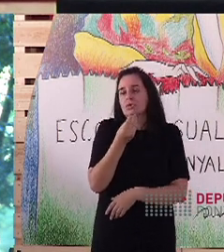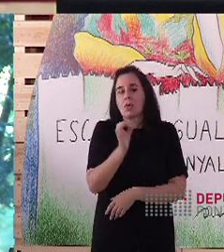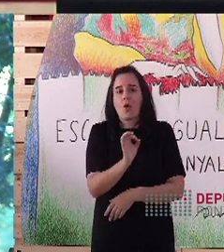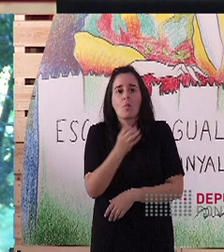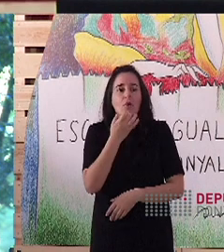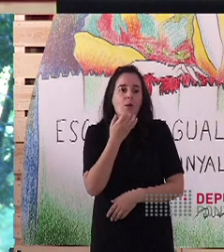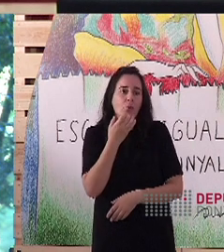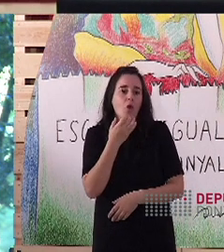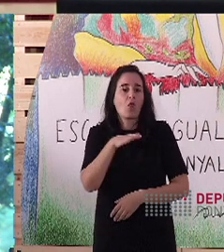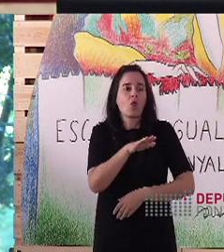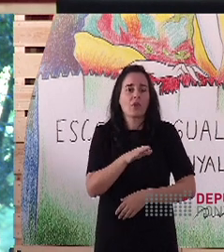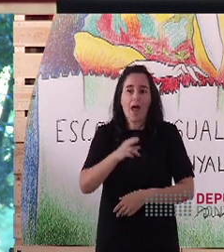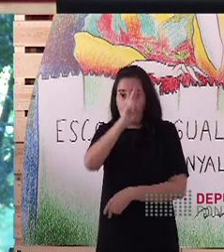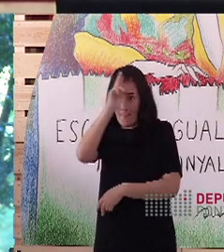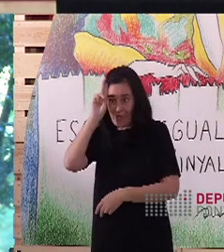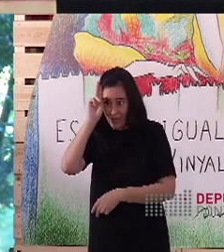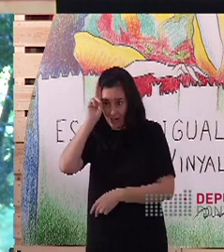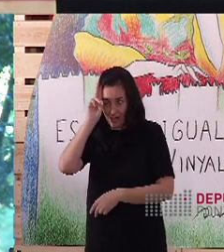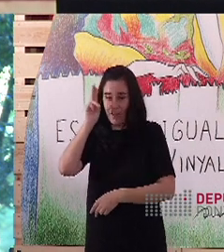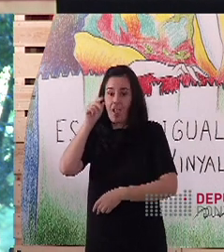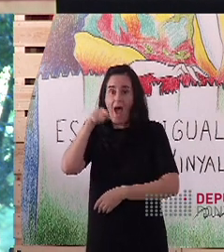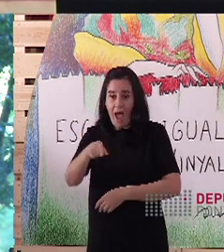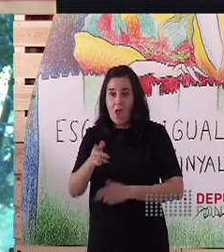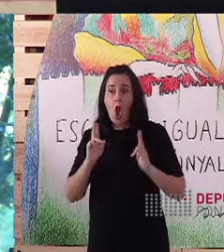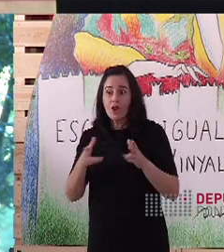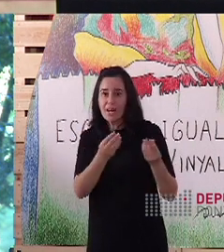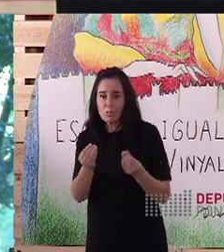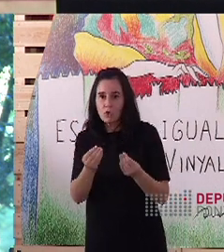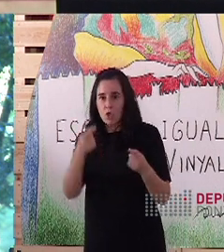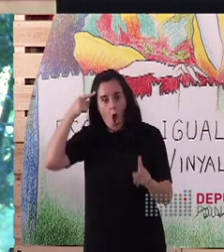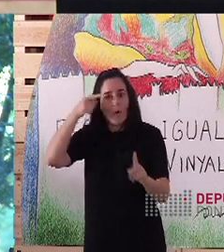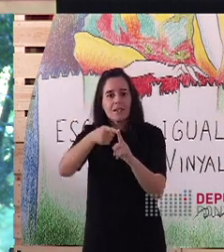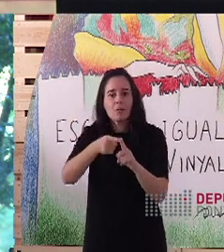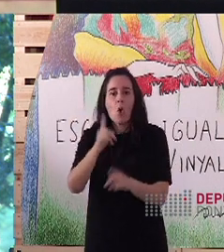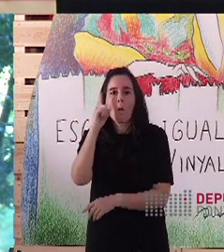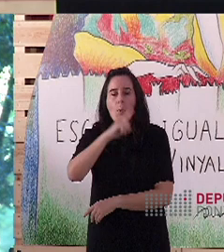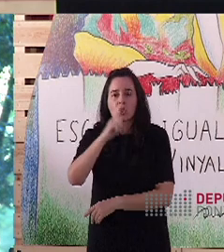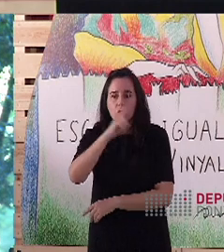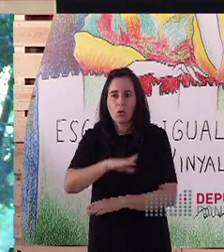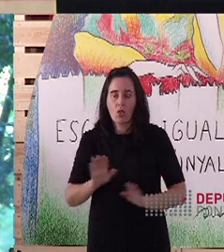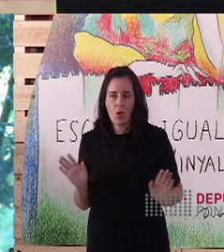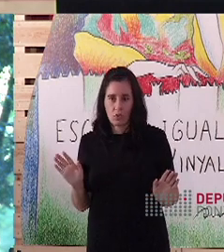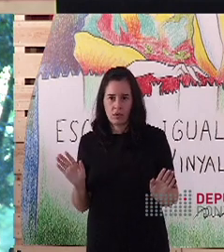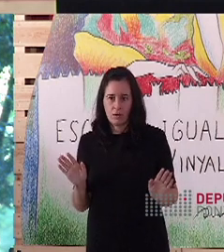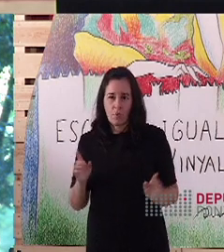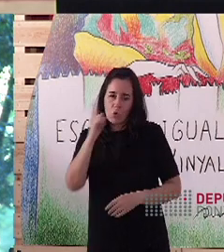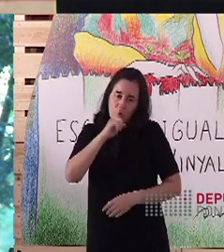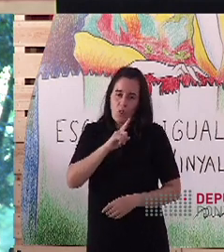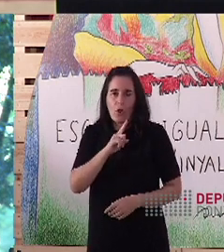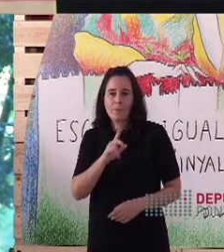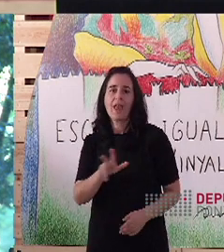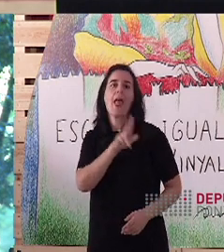en Arturo Soria, en Madrid, son hoteles para la prostitución. Para la prostitución, como llaman, de alto